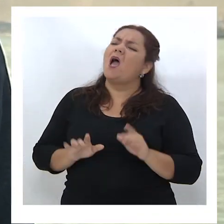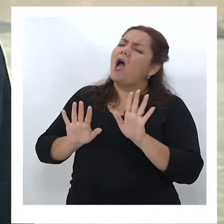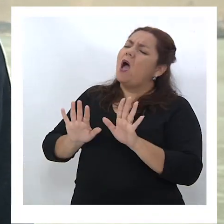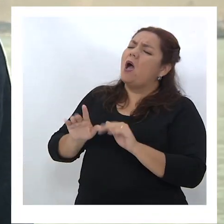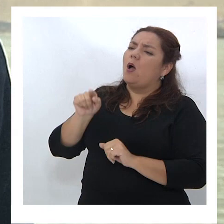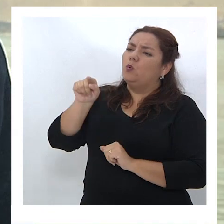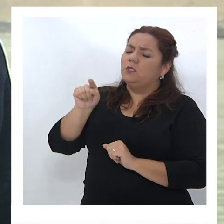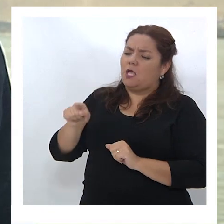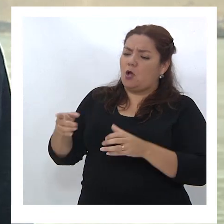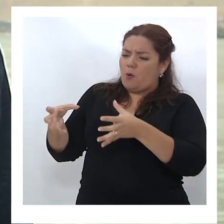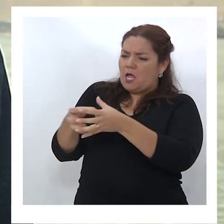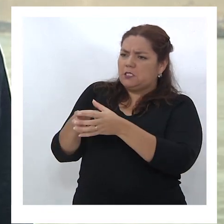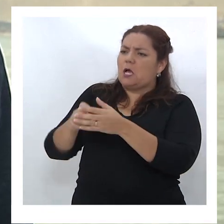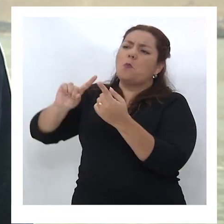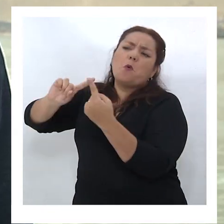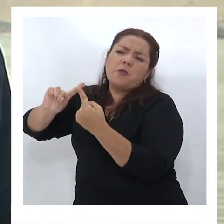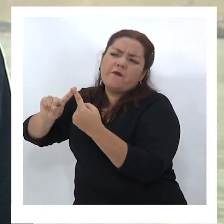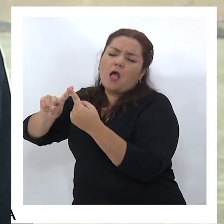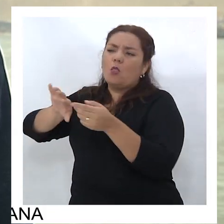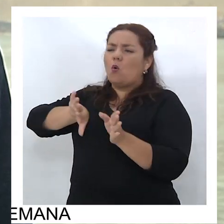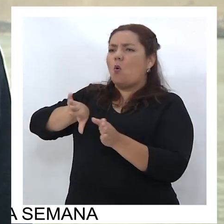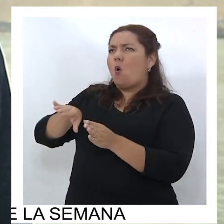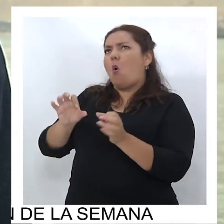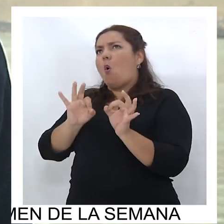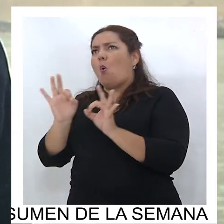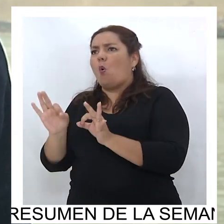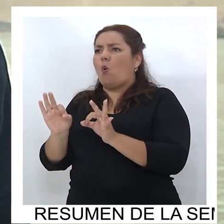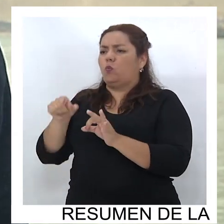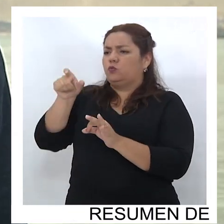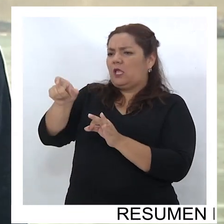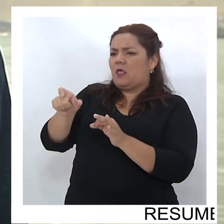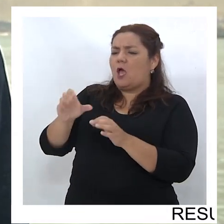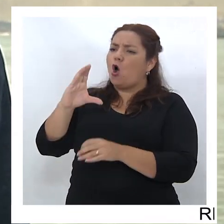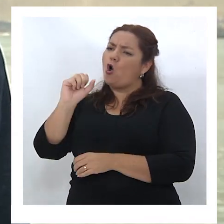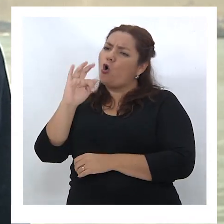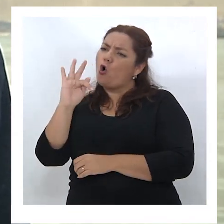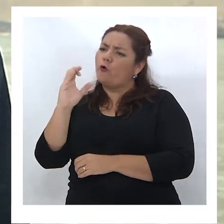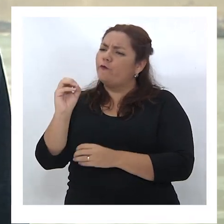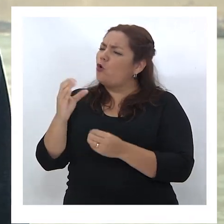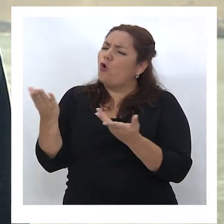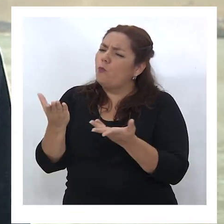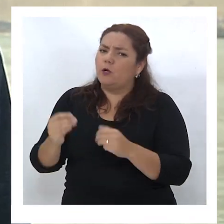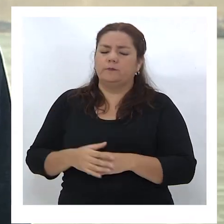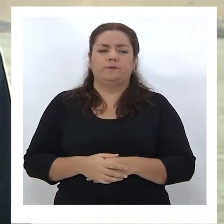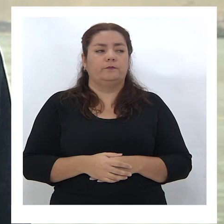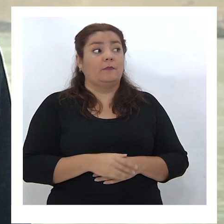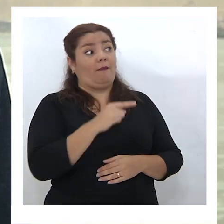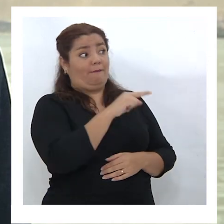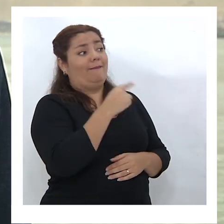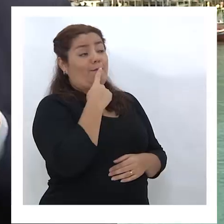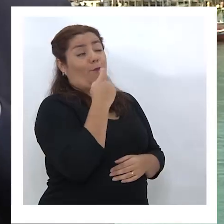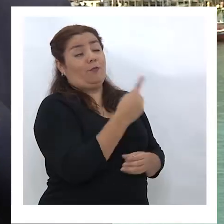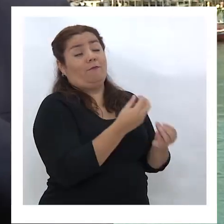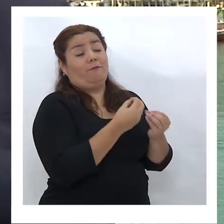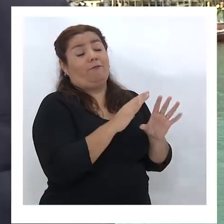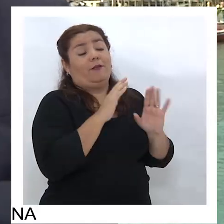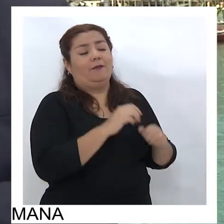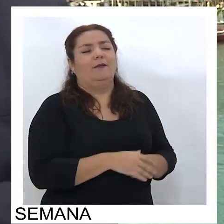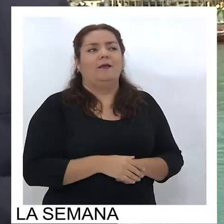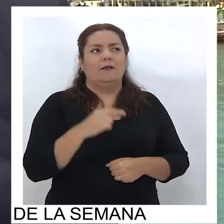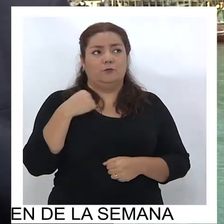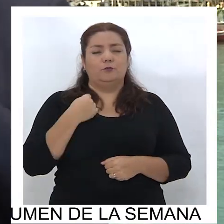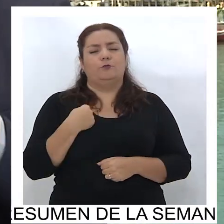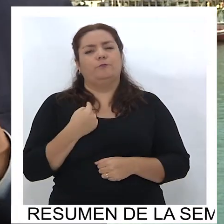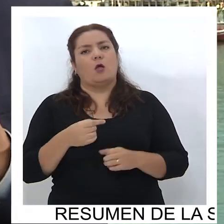digamos, como un ente privado, son un eje articulador de Corfo. Cuéntanos un poco cómo es la agencia. Esa es una súper buena pregunta, porque somos una institución bien